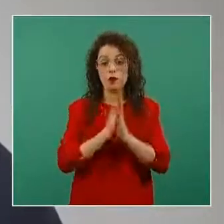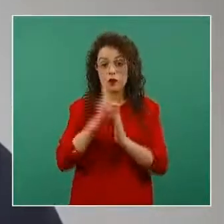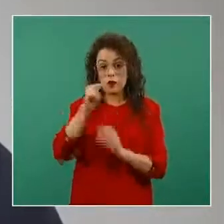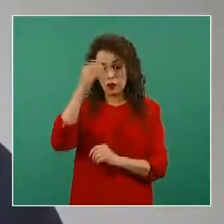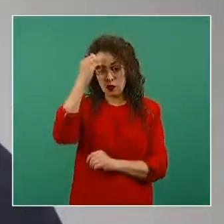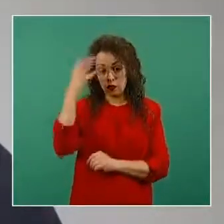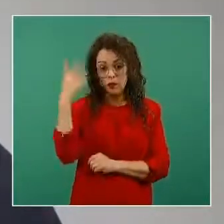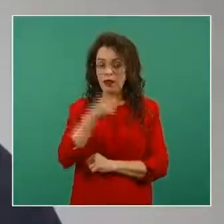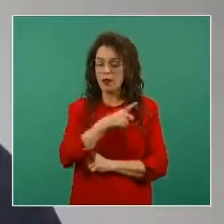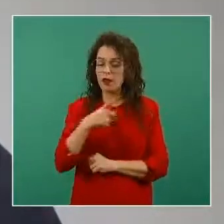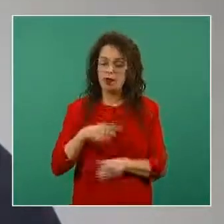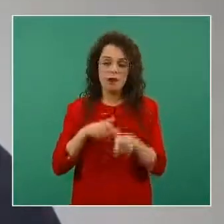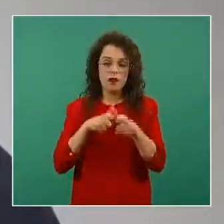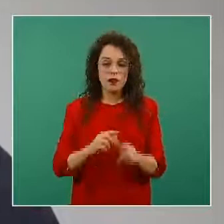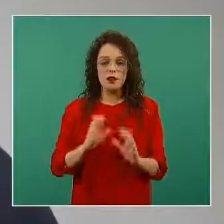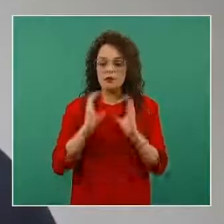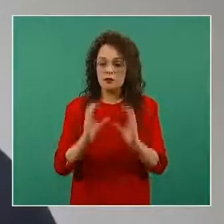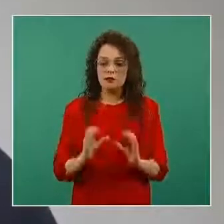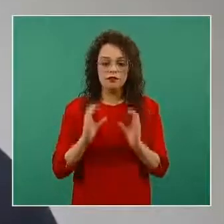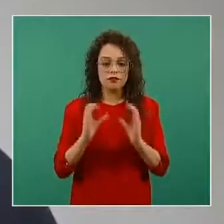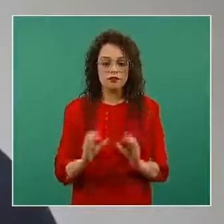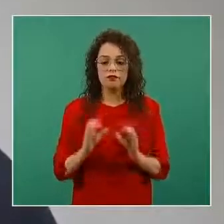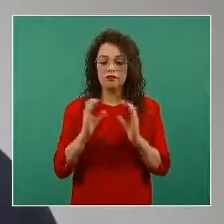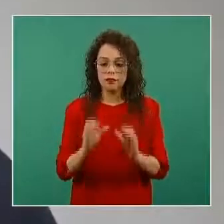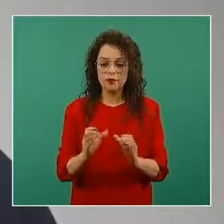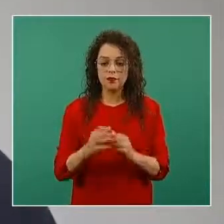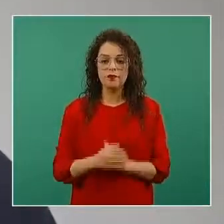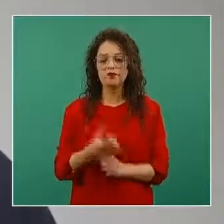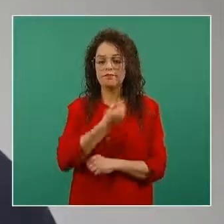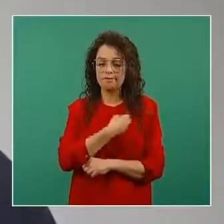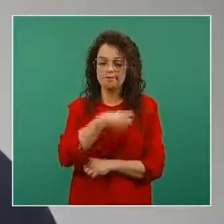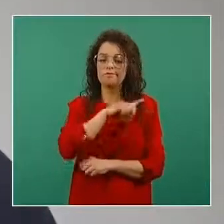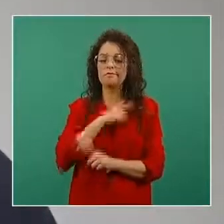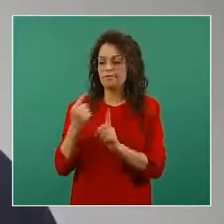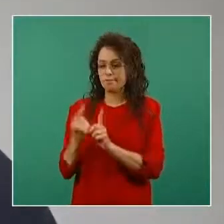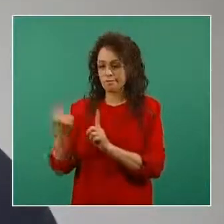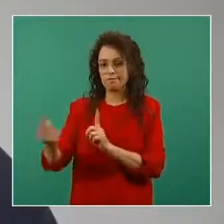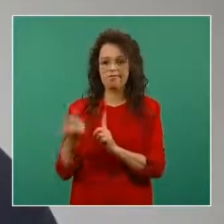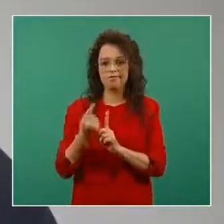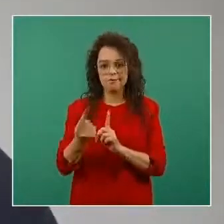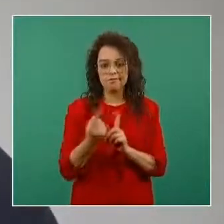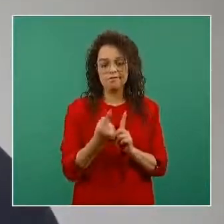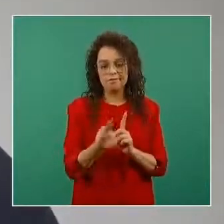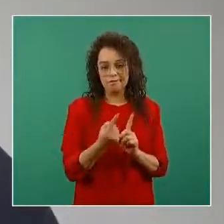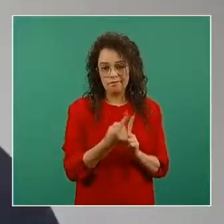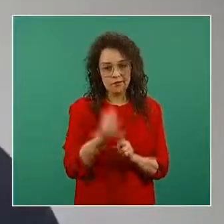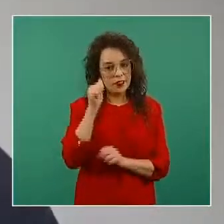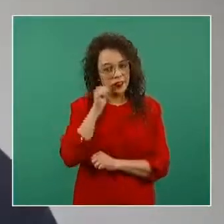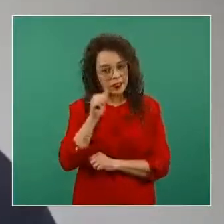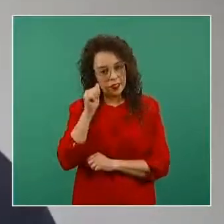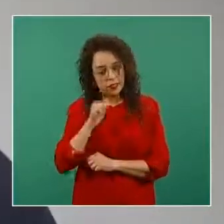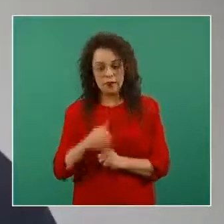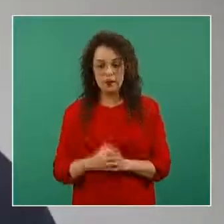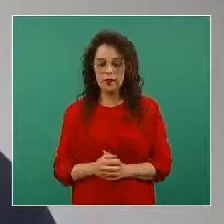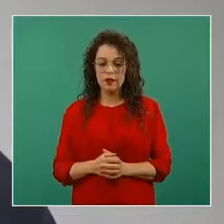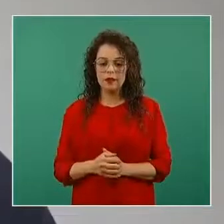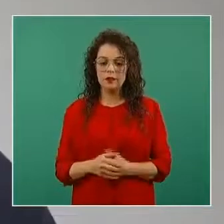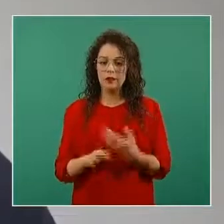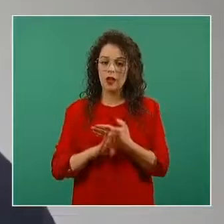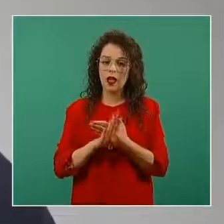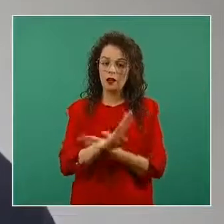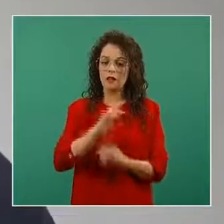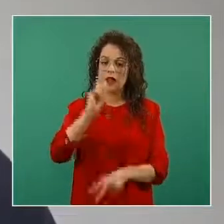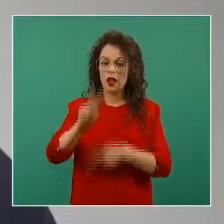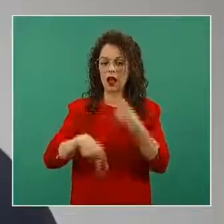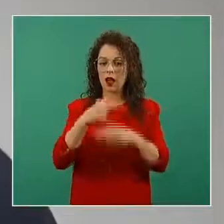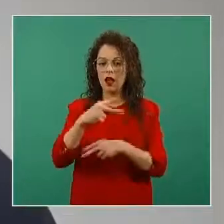aplicando las medidas de prevención, mantengamos la sana distancia en todo momento, tratemos de no acudir a